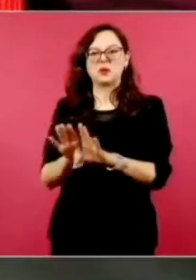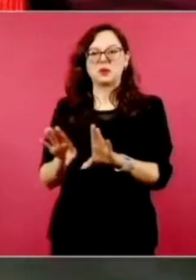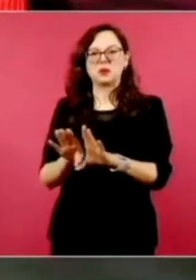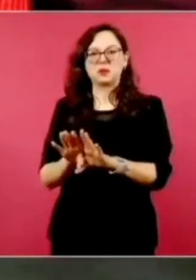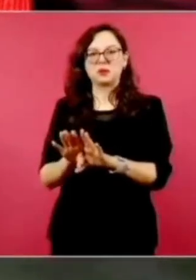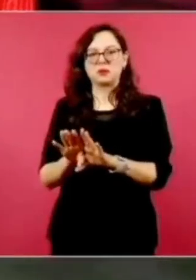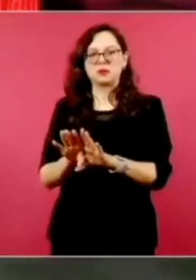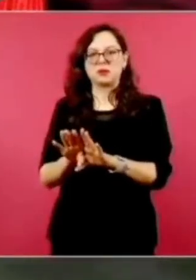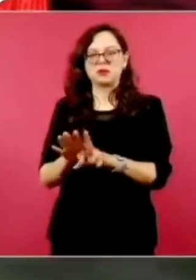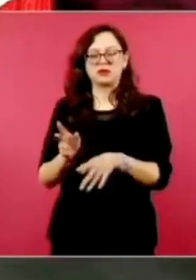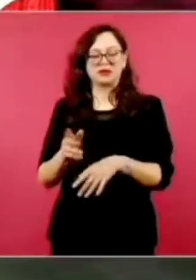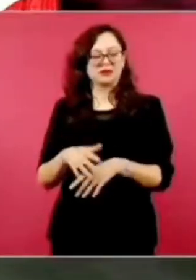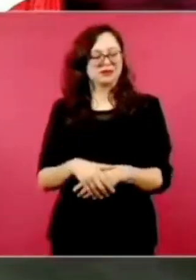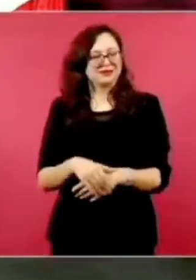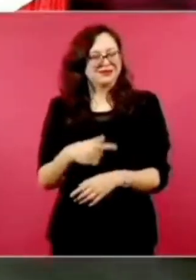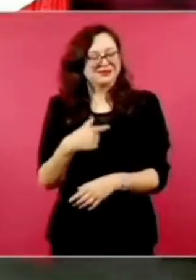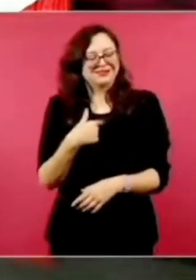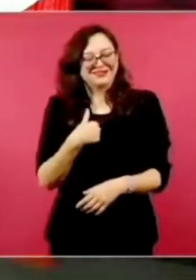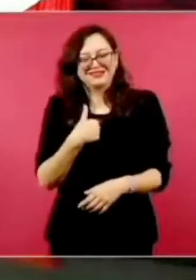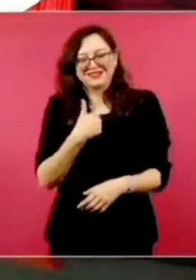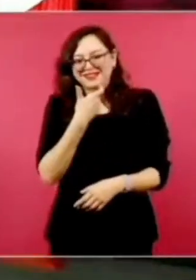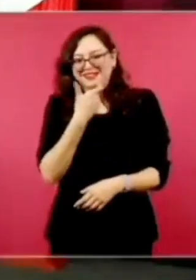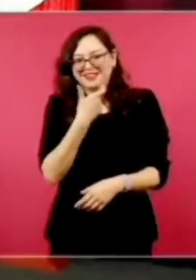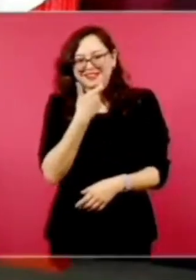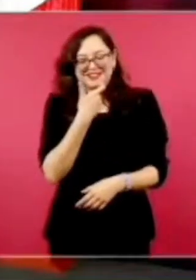ni el Reforma.